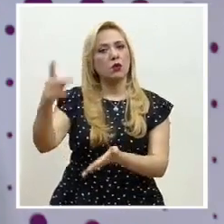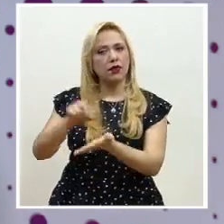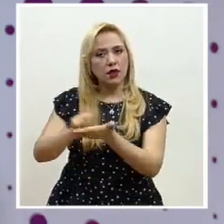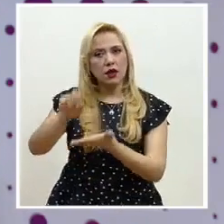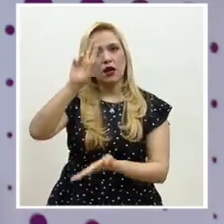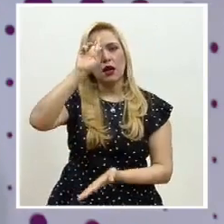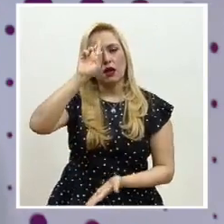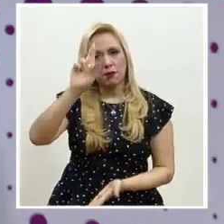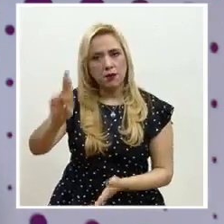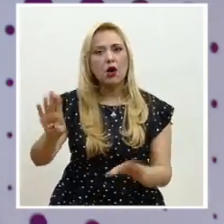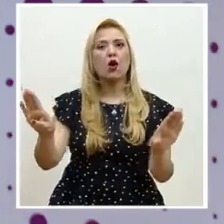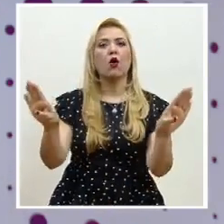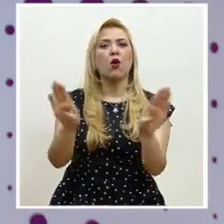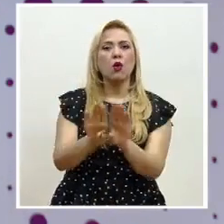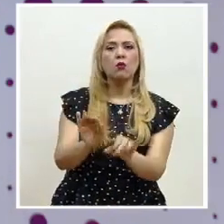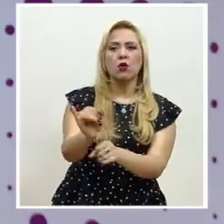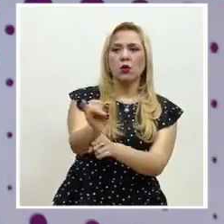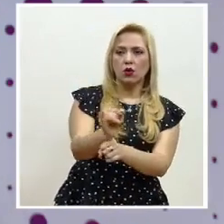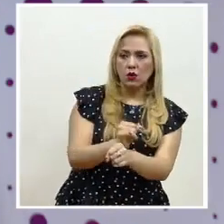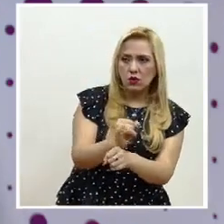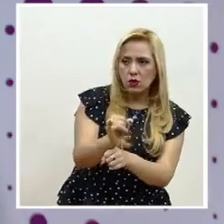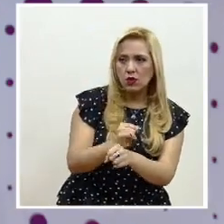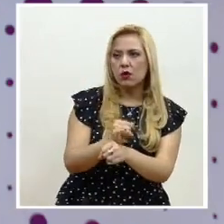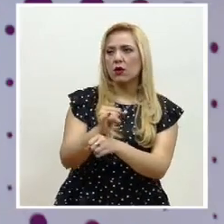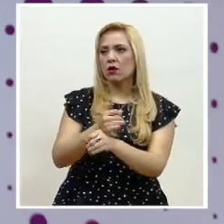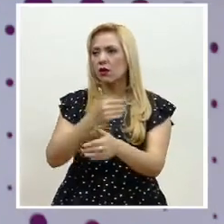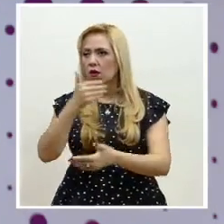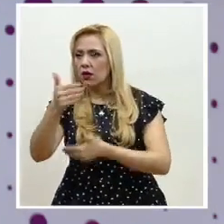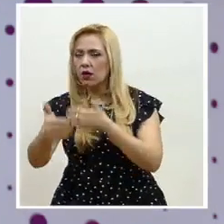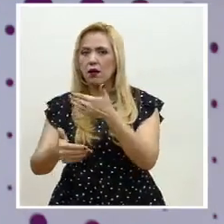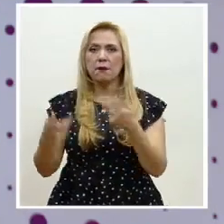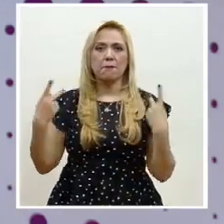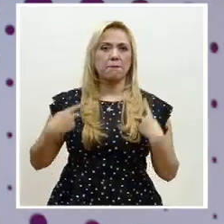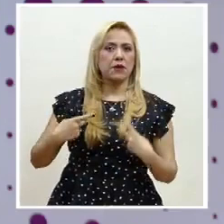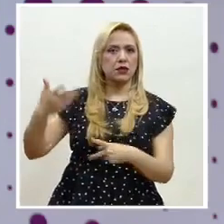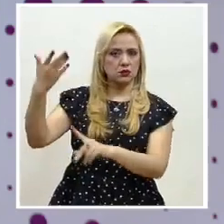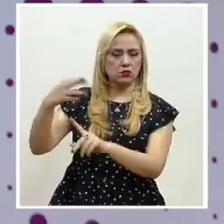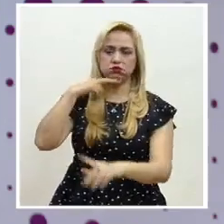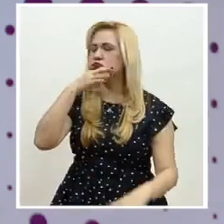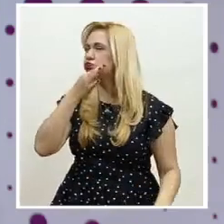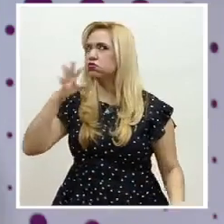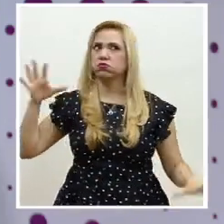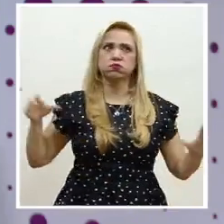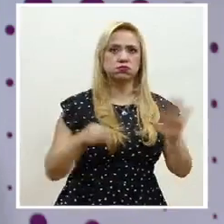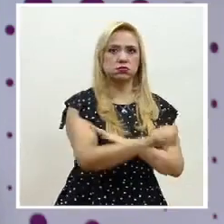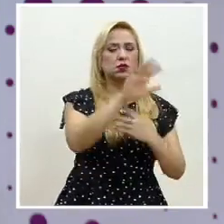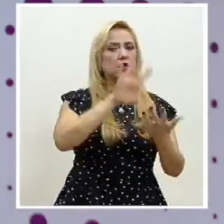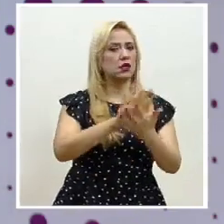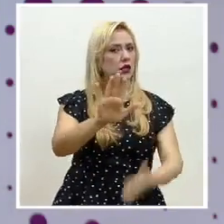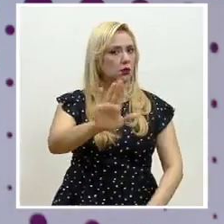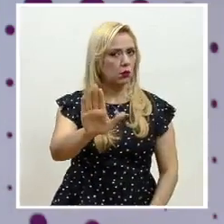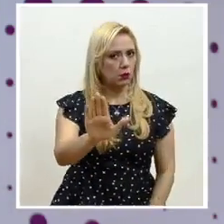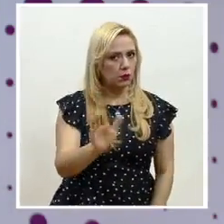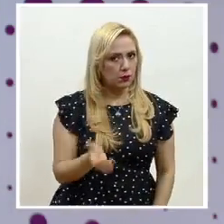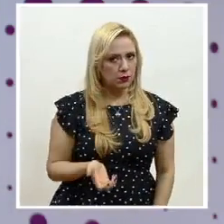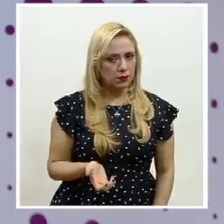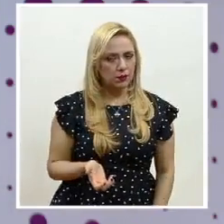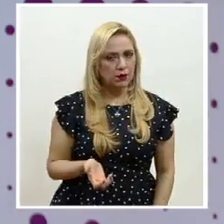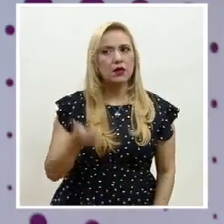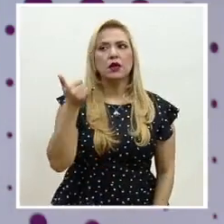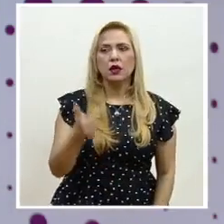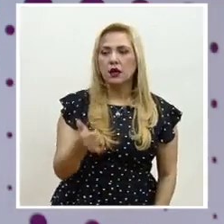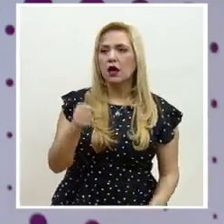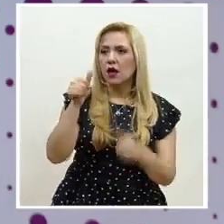cómo debe ser un debido proceso para esa persona y también ya más recientemente escuchar a las víctimas, ¿no? Y no nada